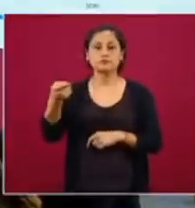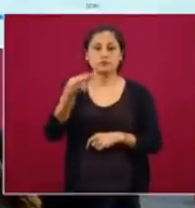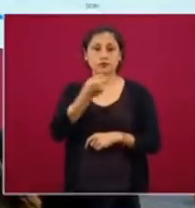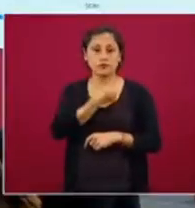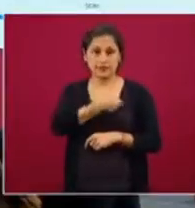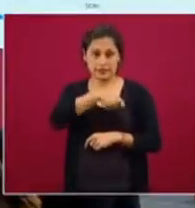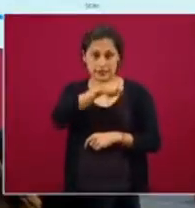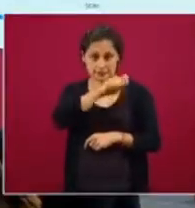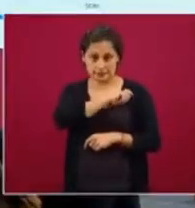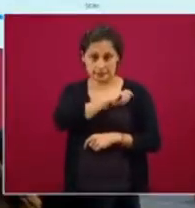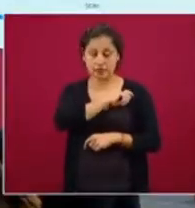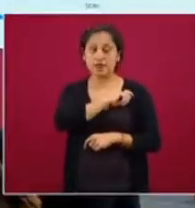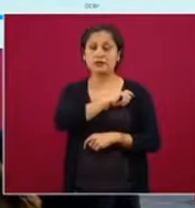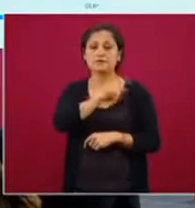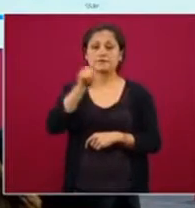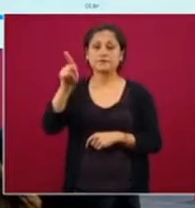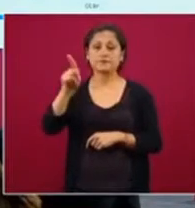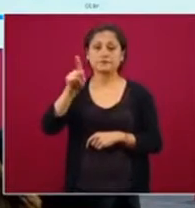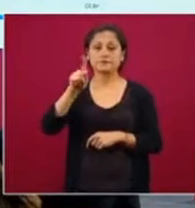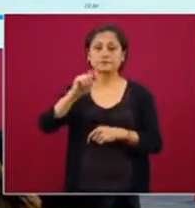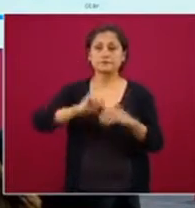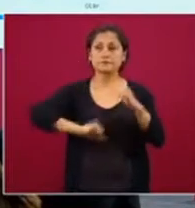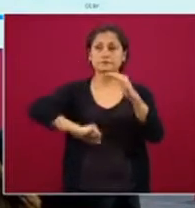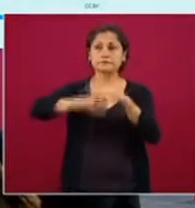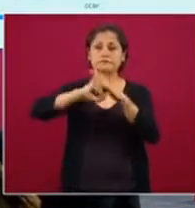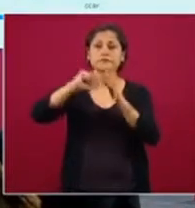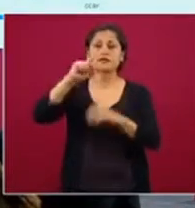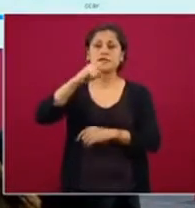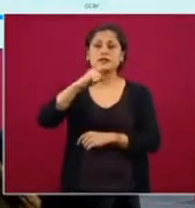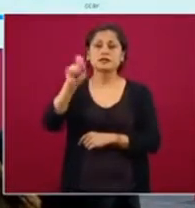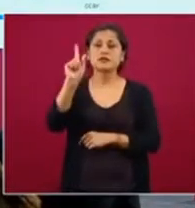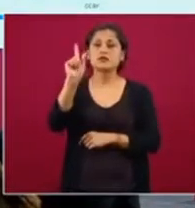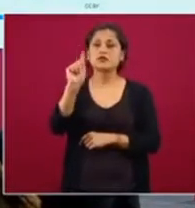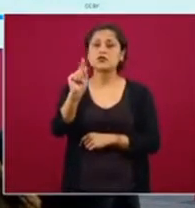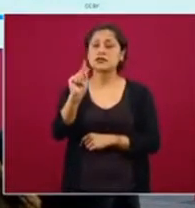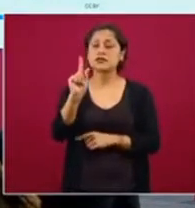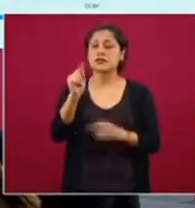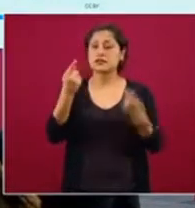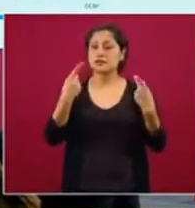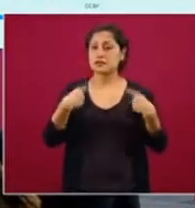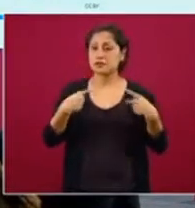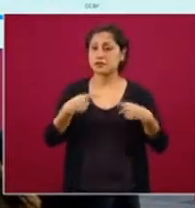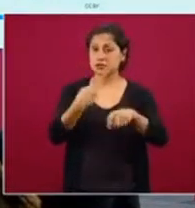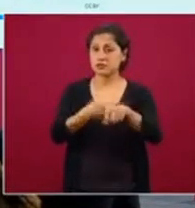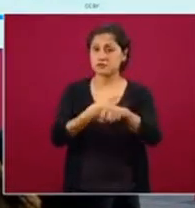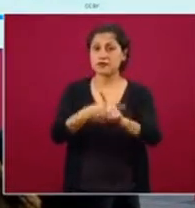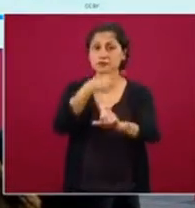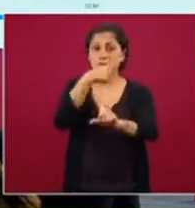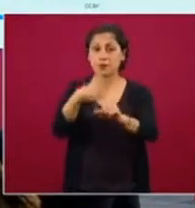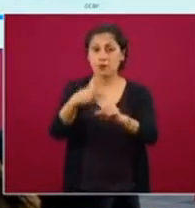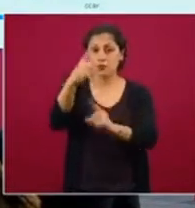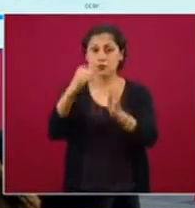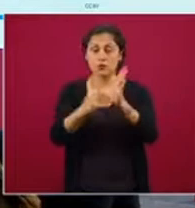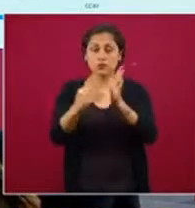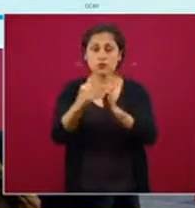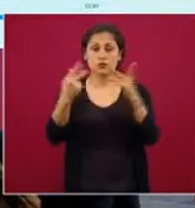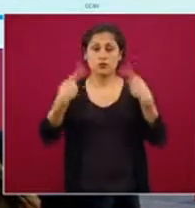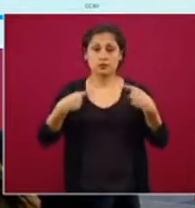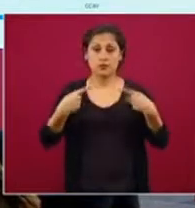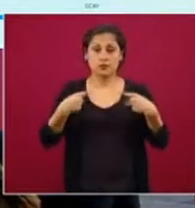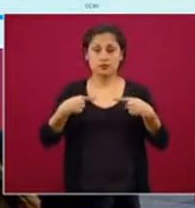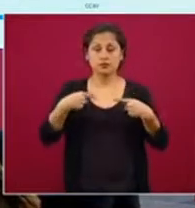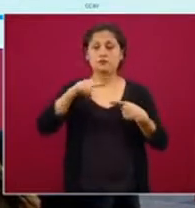llegó a tener más de 170 casos por millón de habitantes y empezó a bajar.